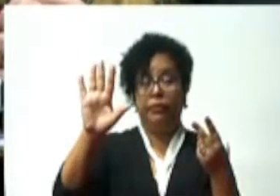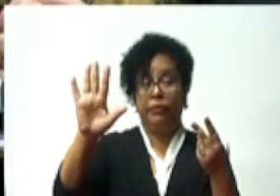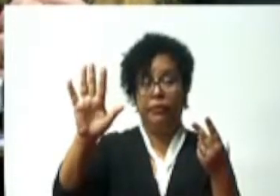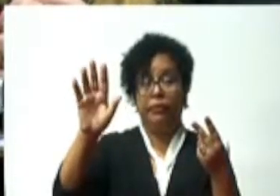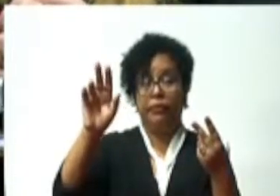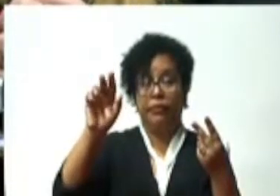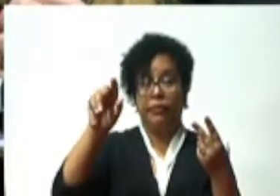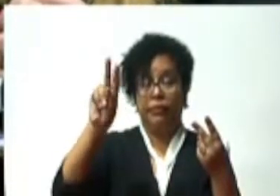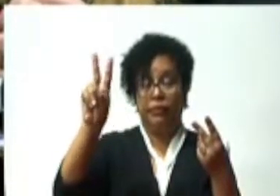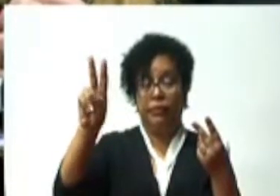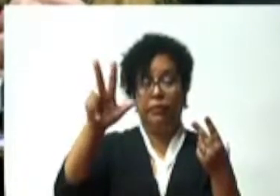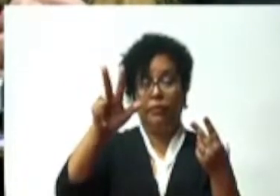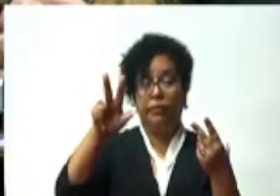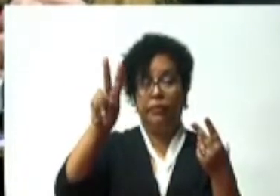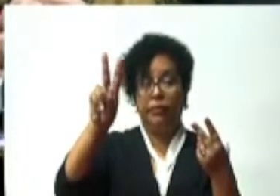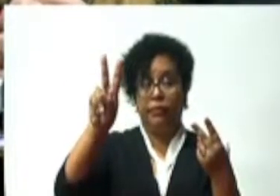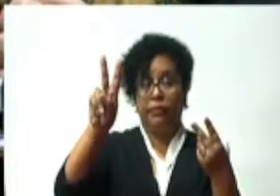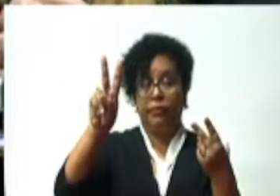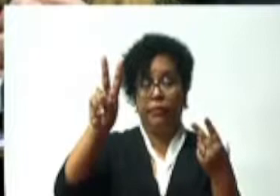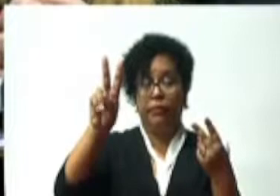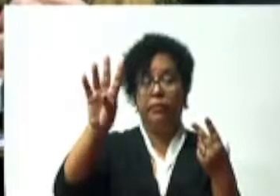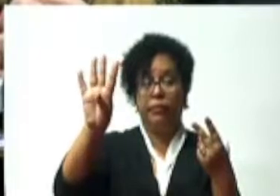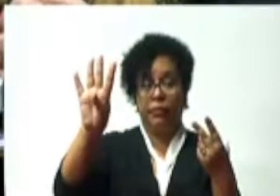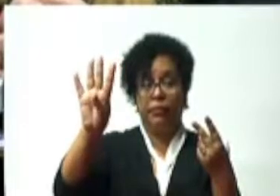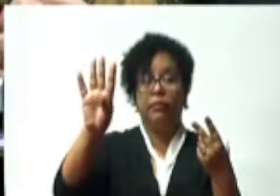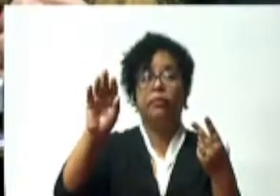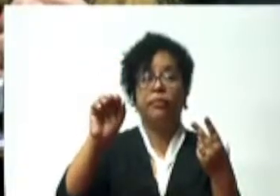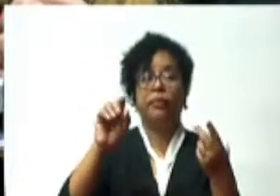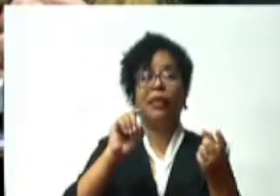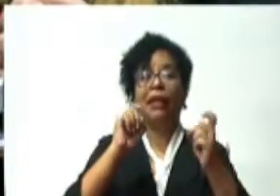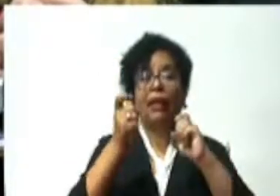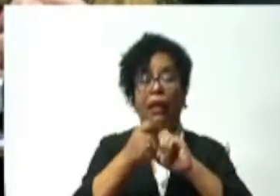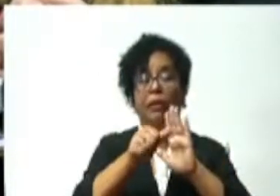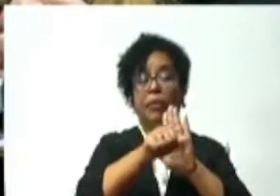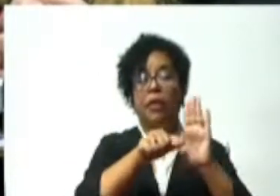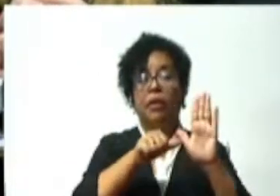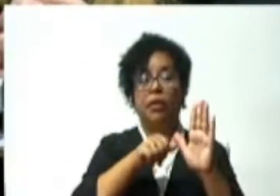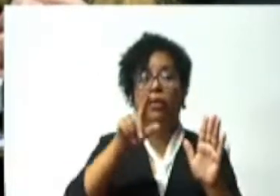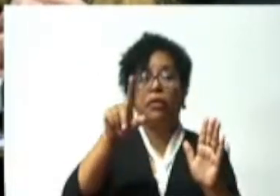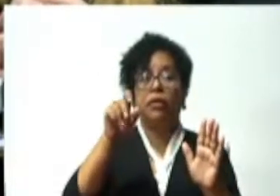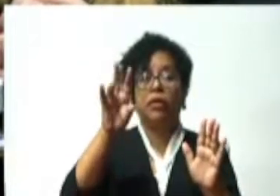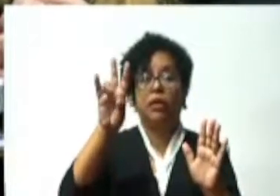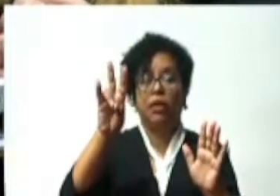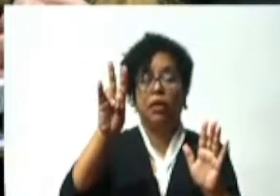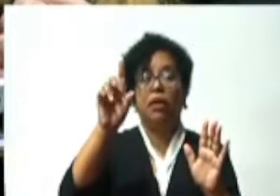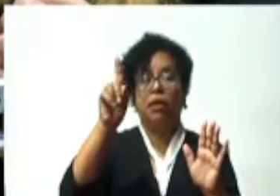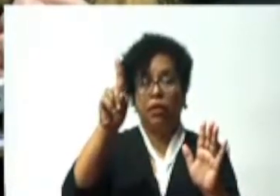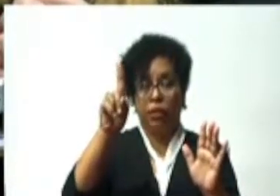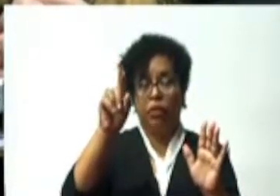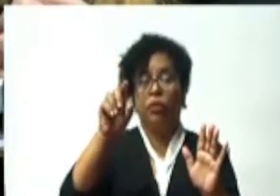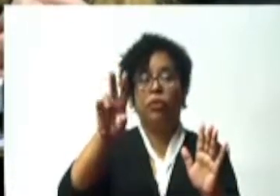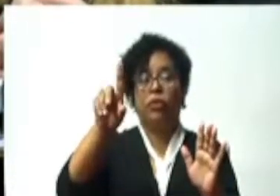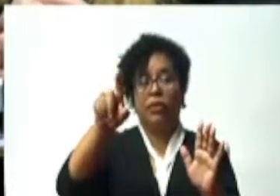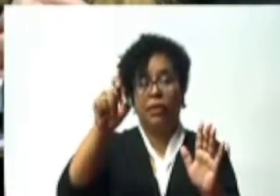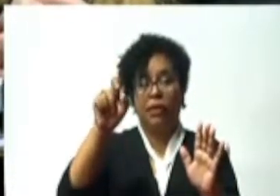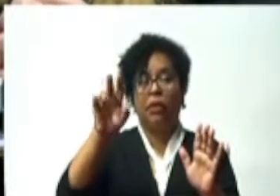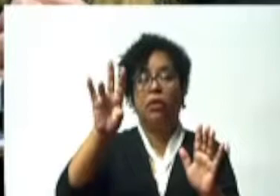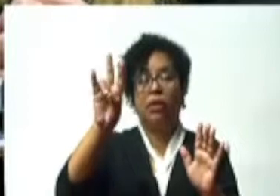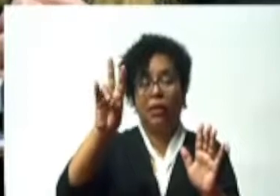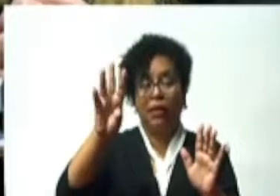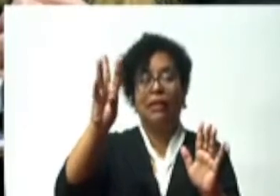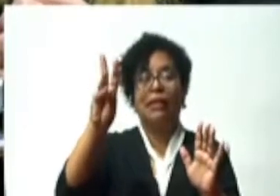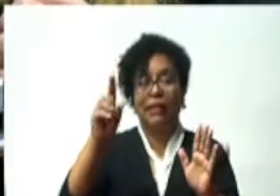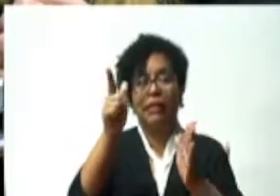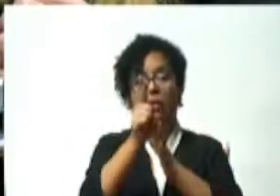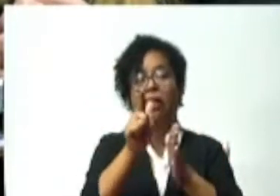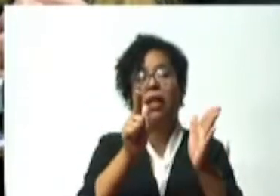7523-2024 CD, proyecto de ley que modifica el artículo 171, 173, 176 de la Ley General de Educación,